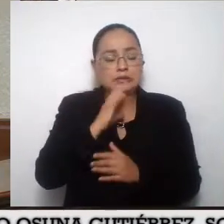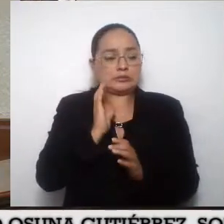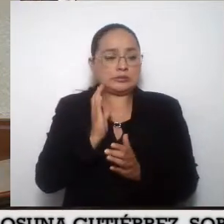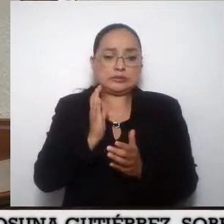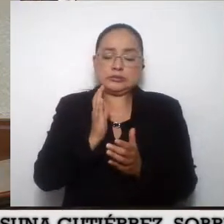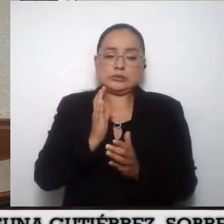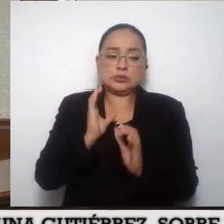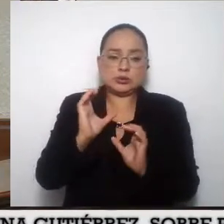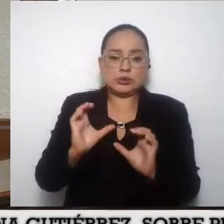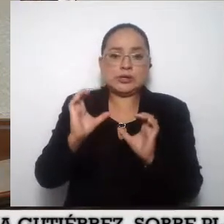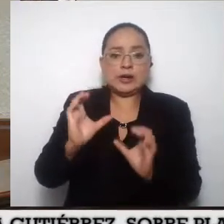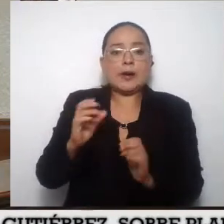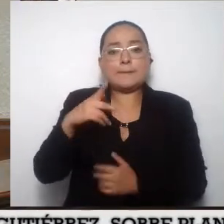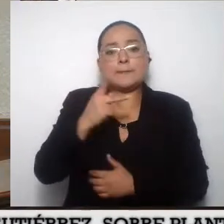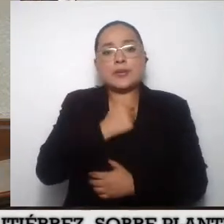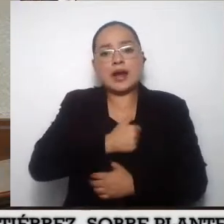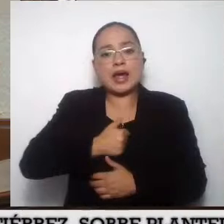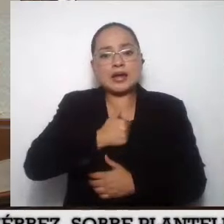desgraciadamente